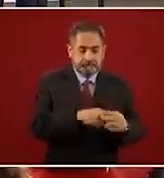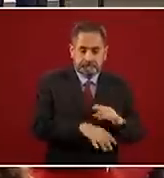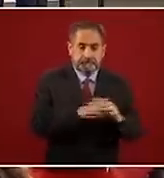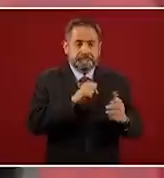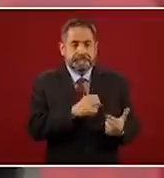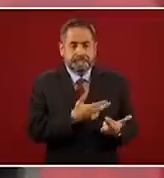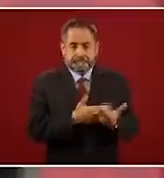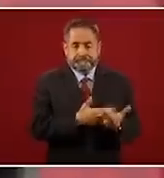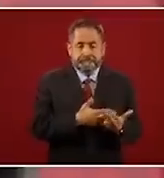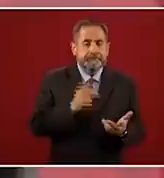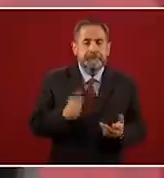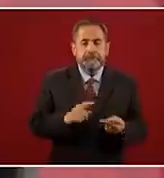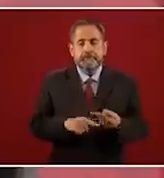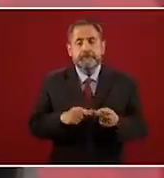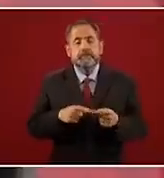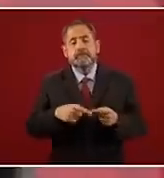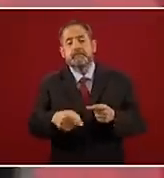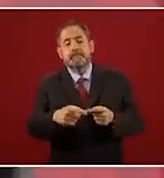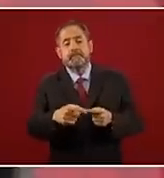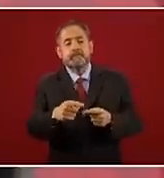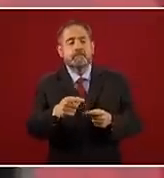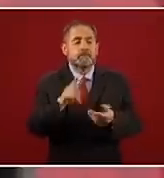produzca a finales de año.